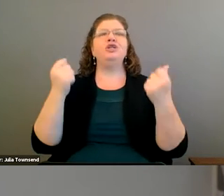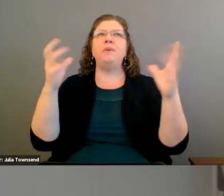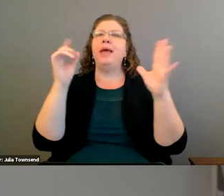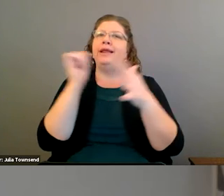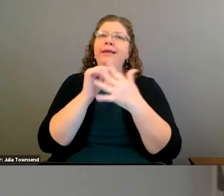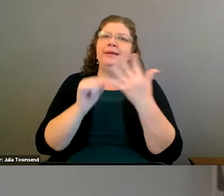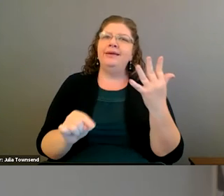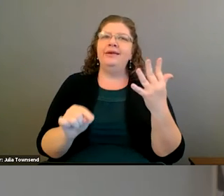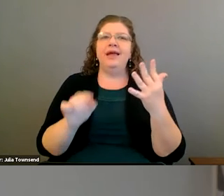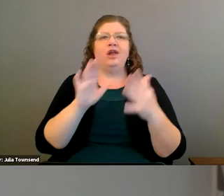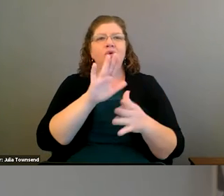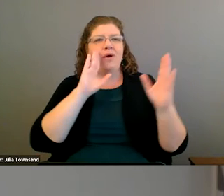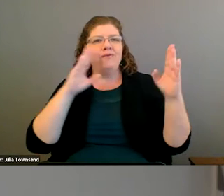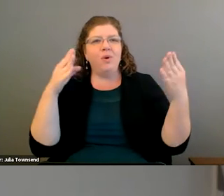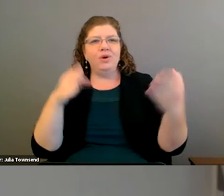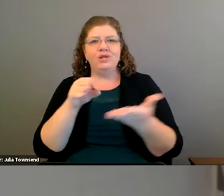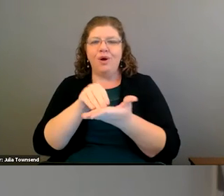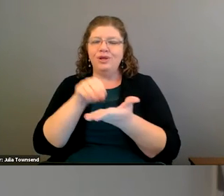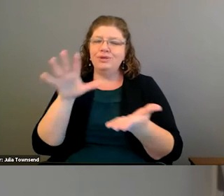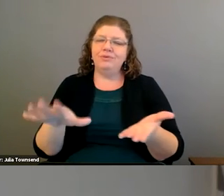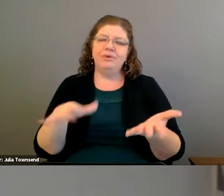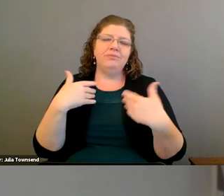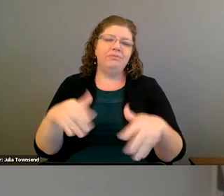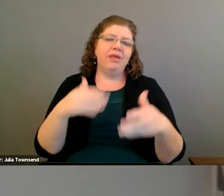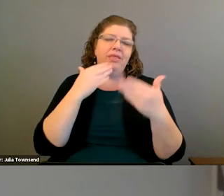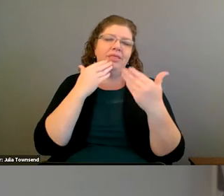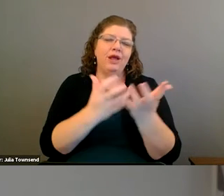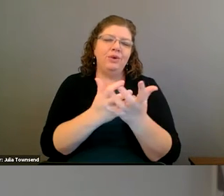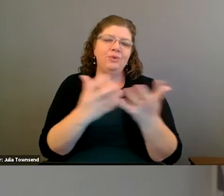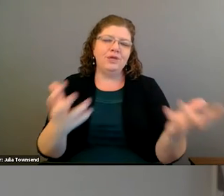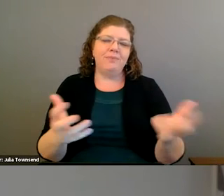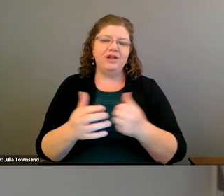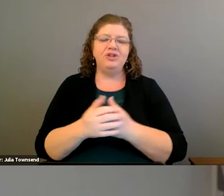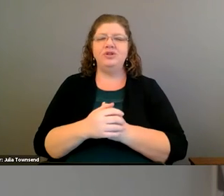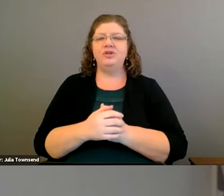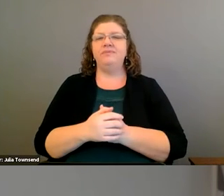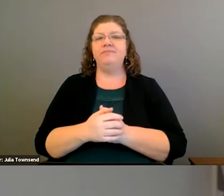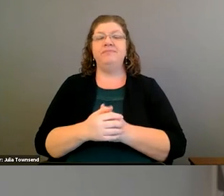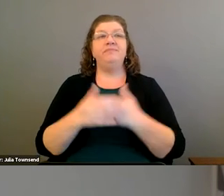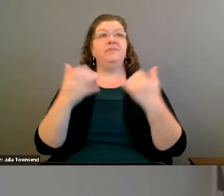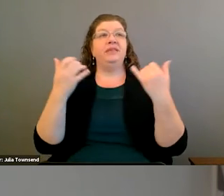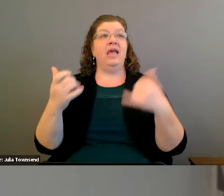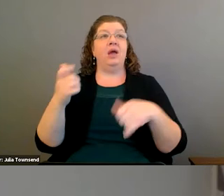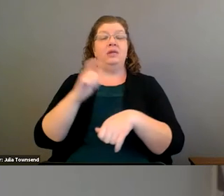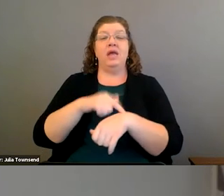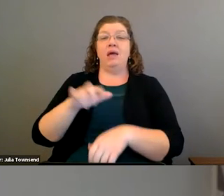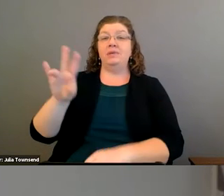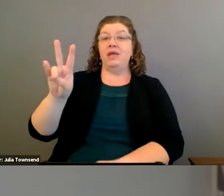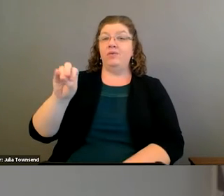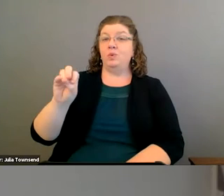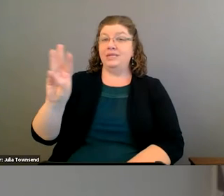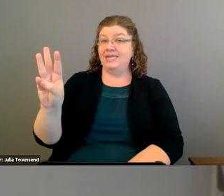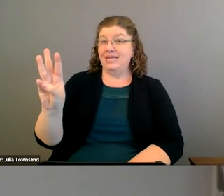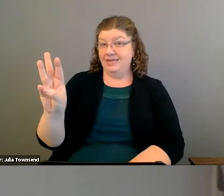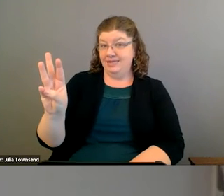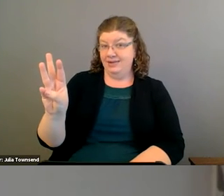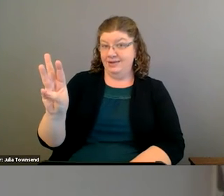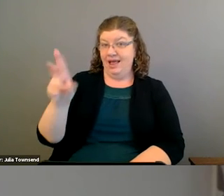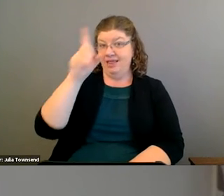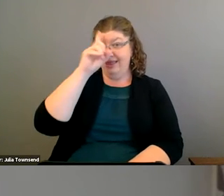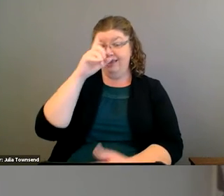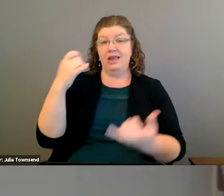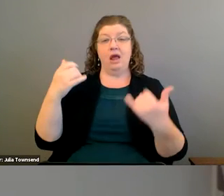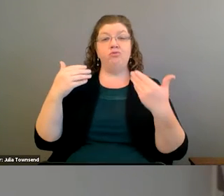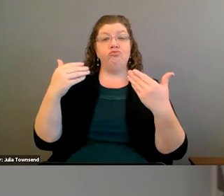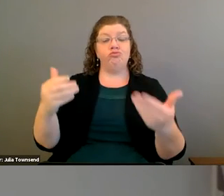y su enfoque en los estudiantes. Así que muchas gracias. Ya son las 7:06,